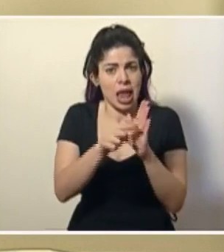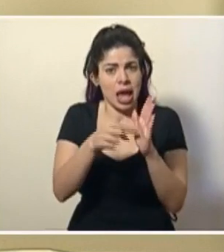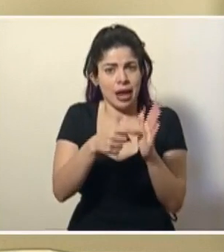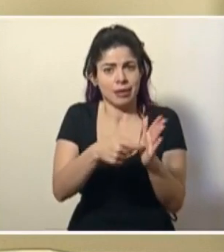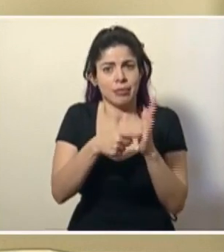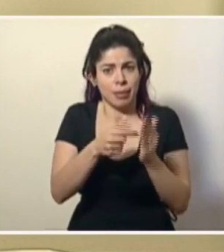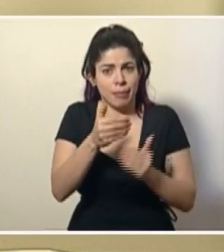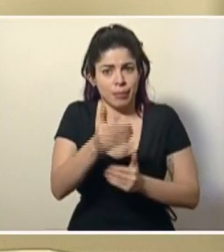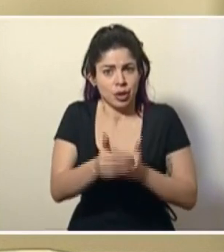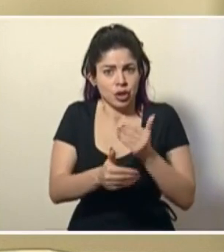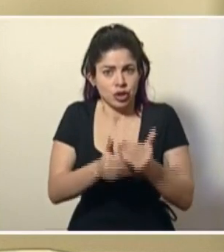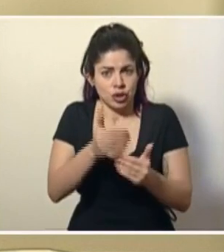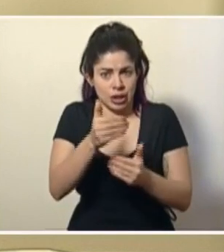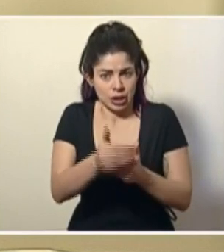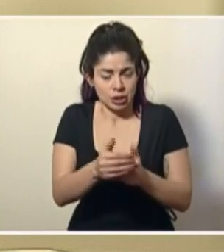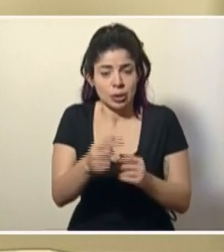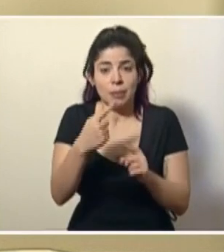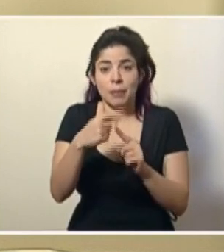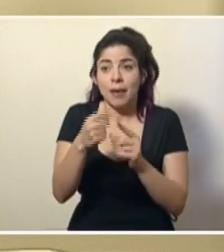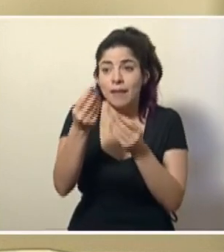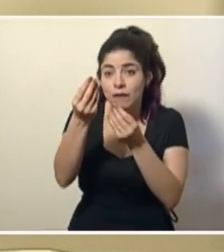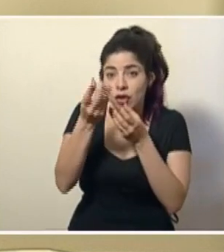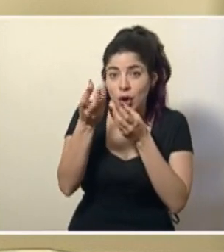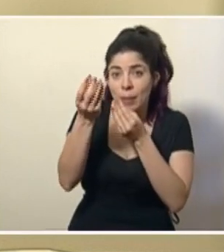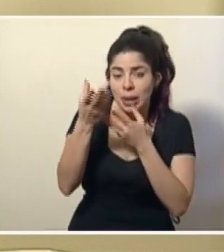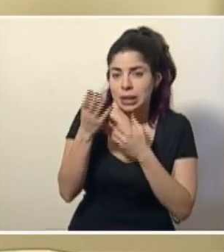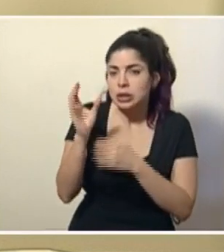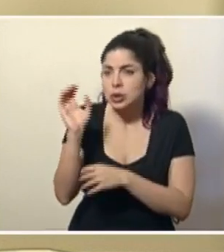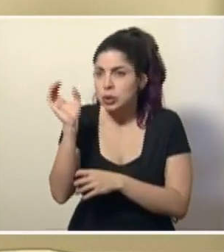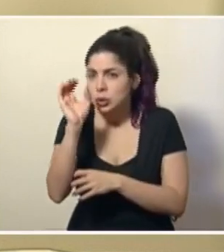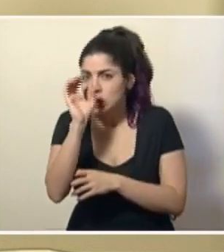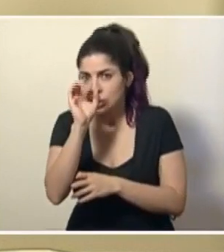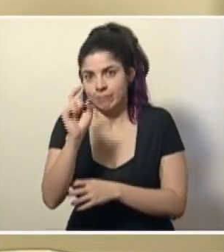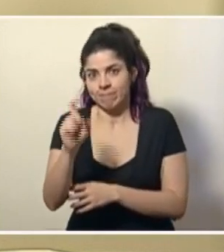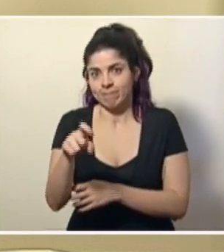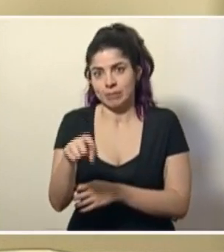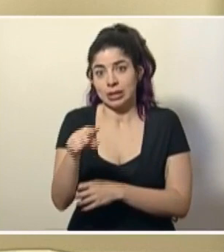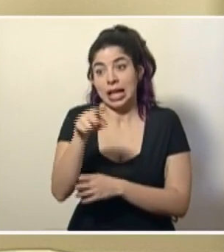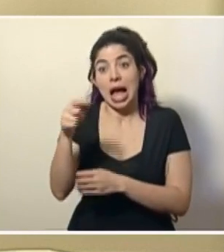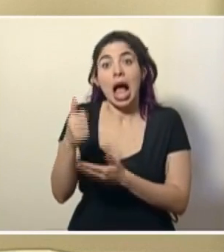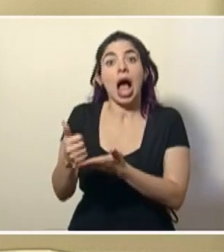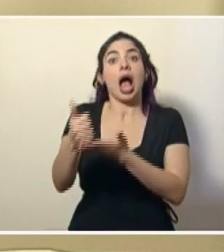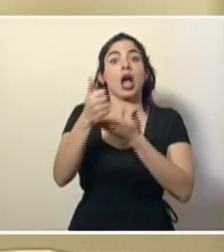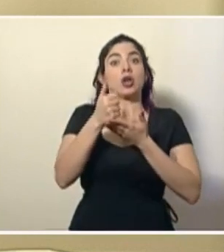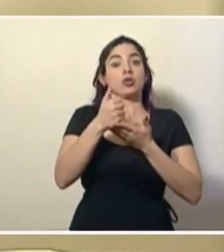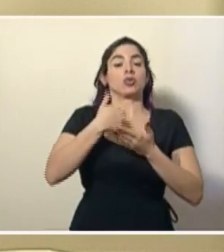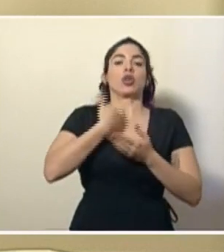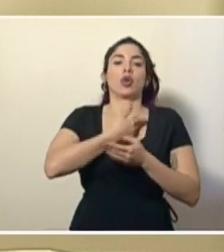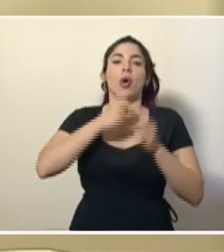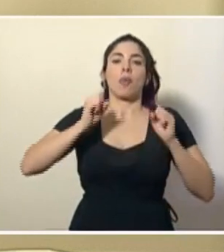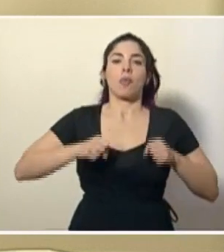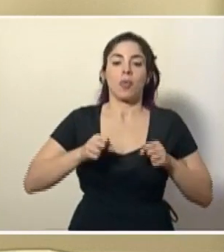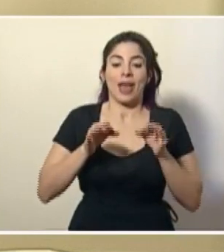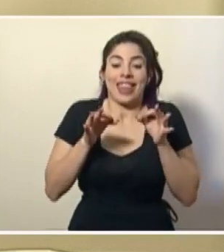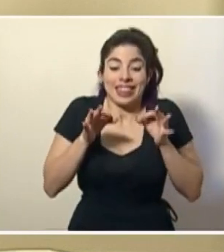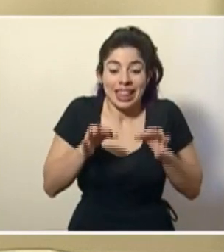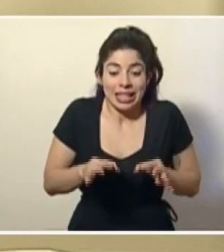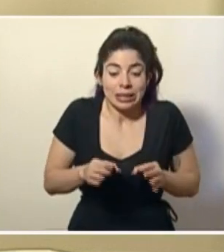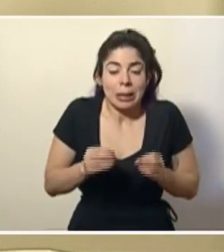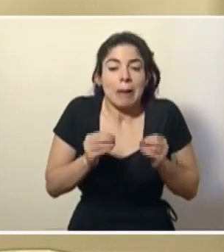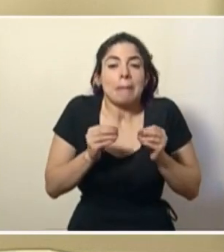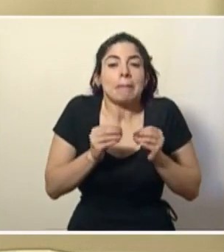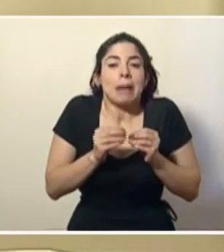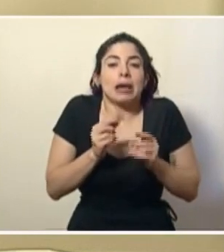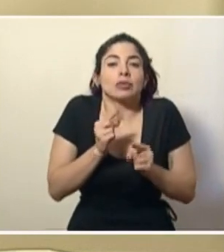que buscar la información que nos ayude a tomar las decisiones más